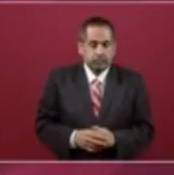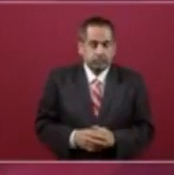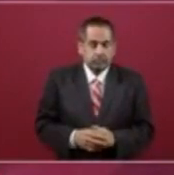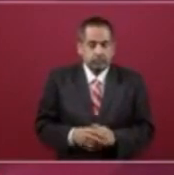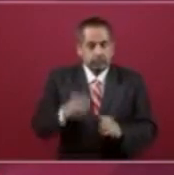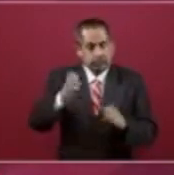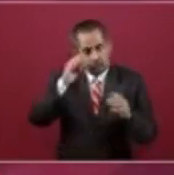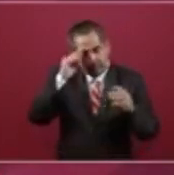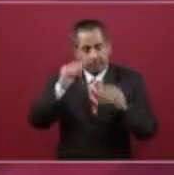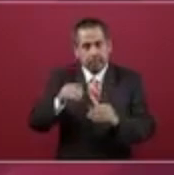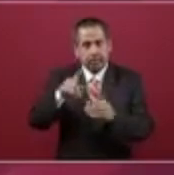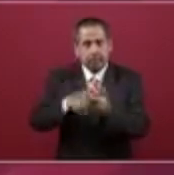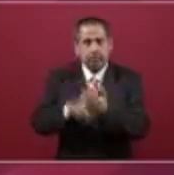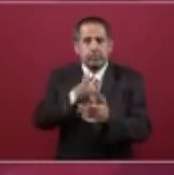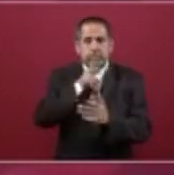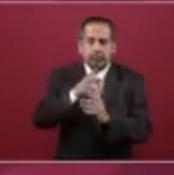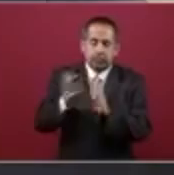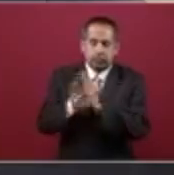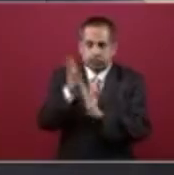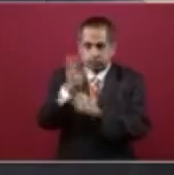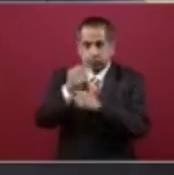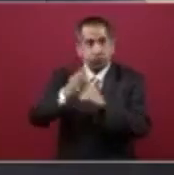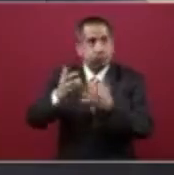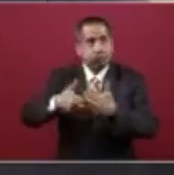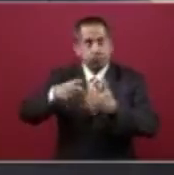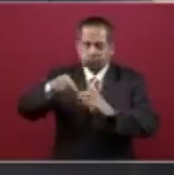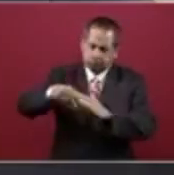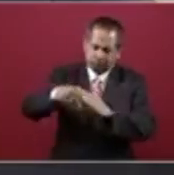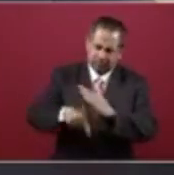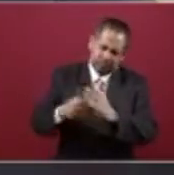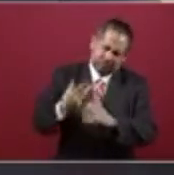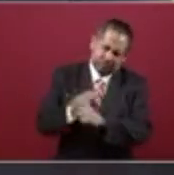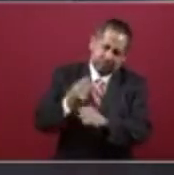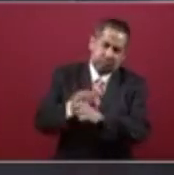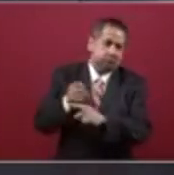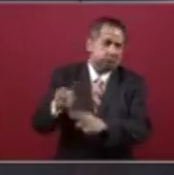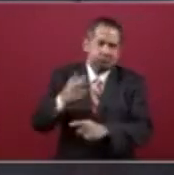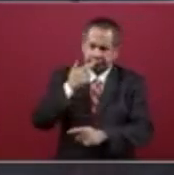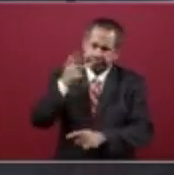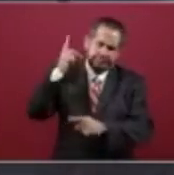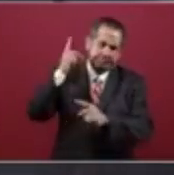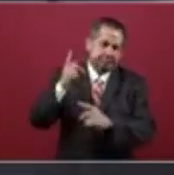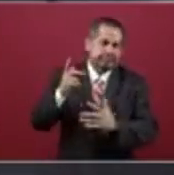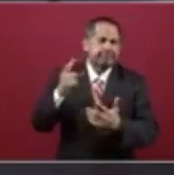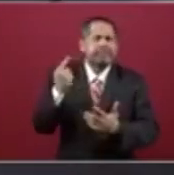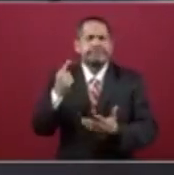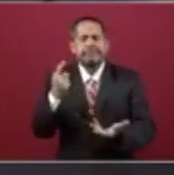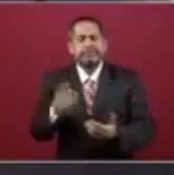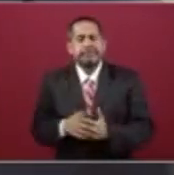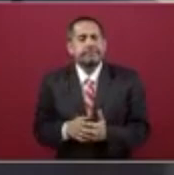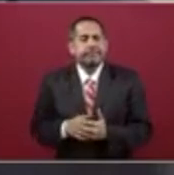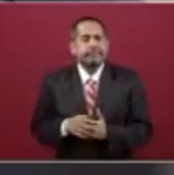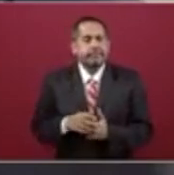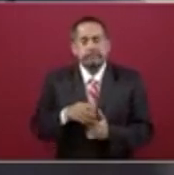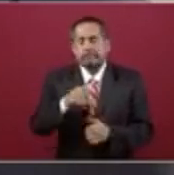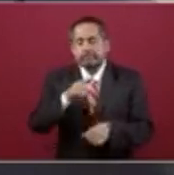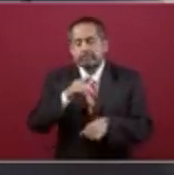esta materia de construir refinerías para no